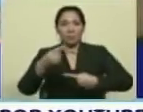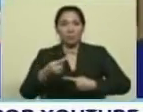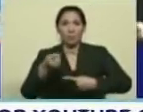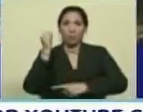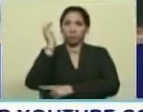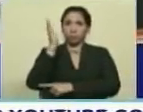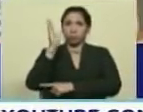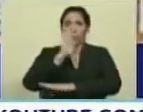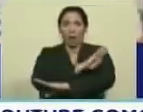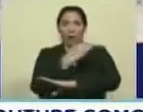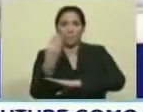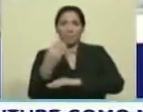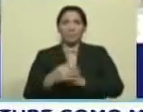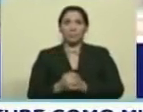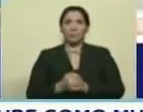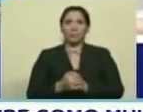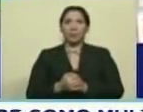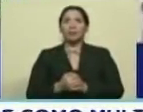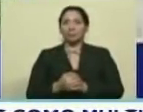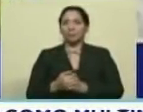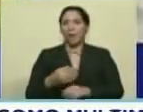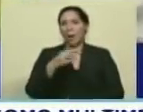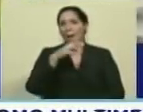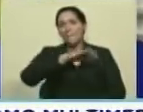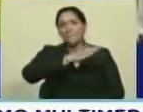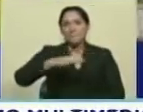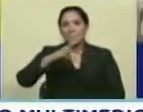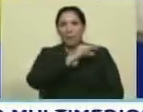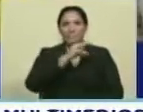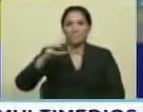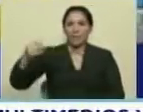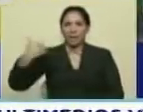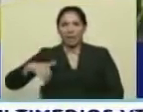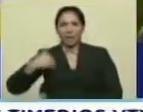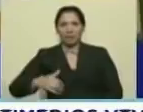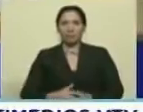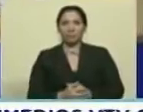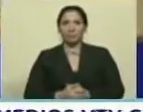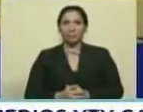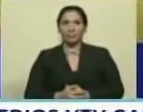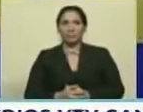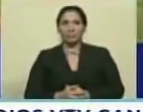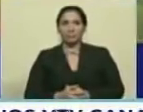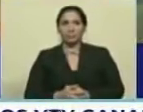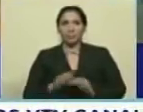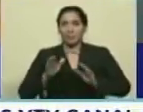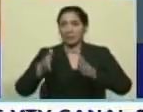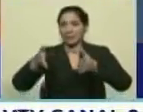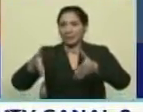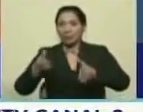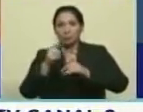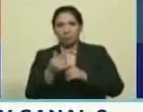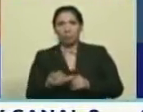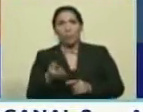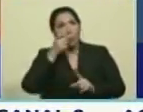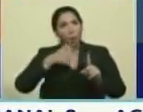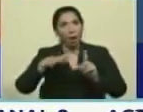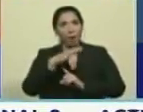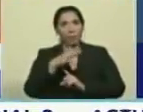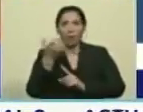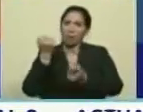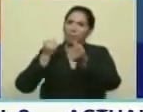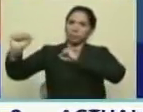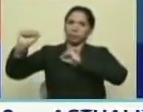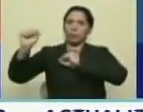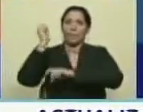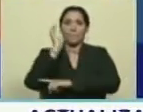en Mar del Plata, Argentina, la propuesta de Alianza Imperial ALCA era enterrada por los pueblos de la región en un acto de rebeldía y